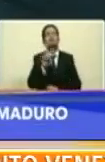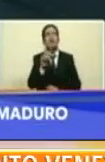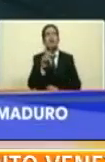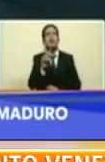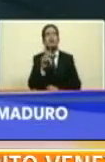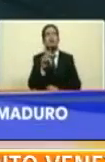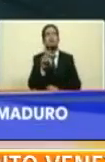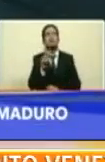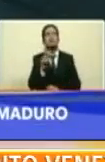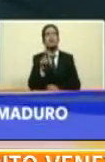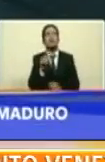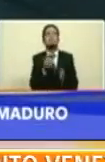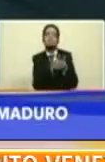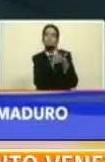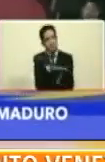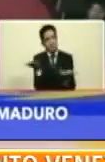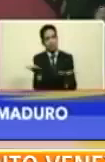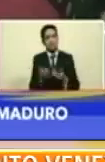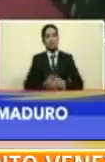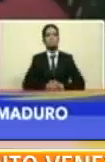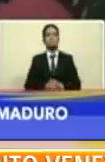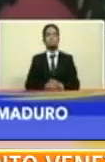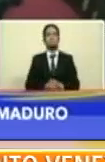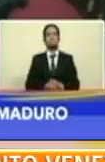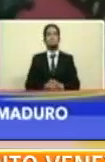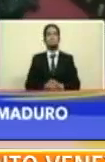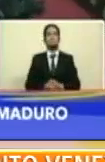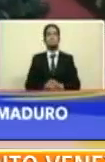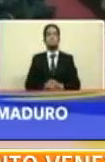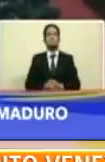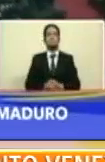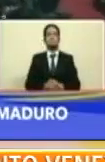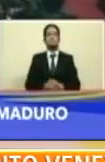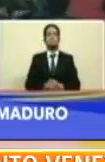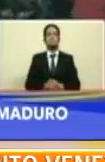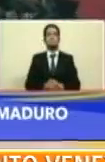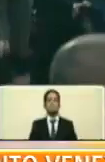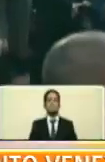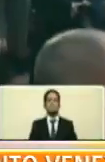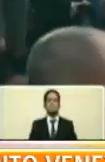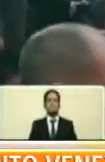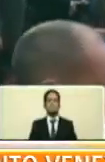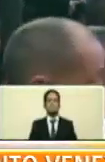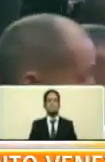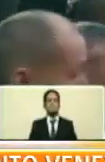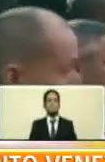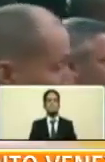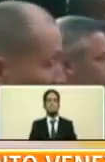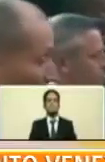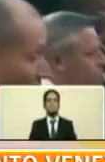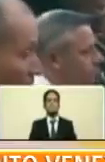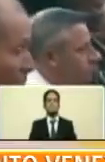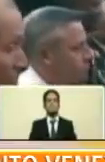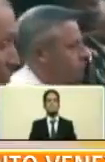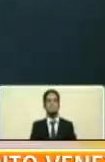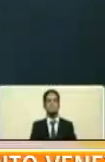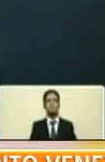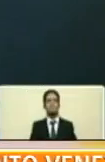democracia, con la libertad, con la constitución que está vigente, o si quieren avalar la estocada final del golpe de